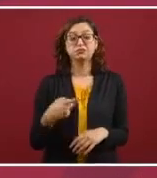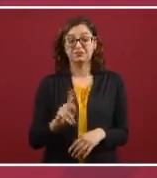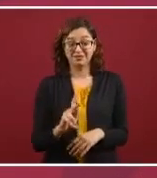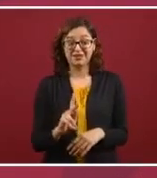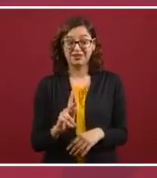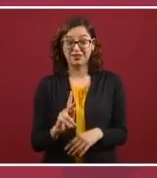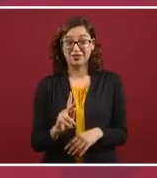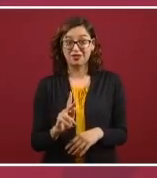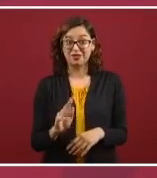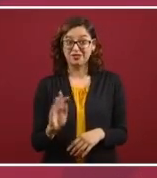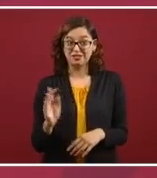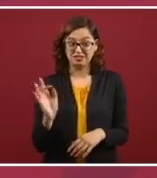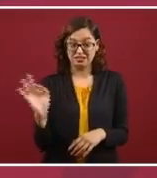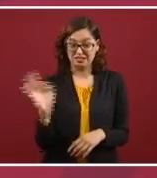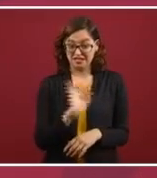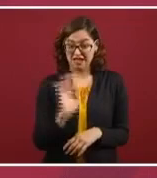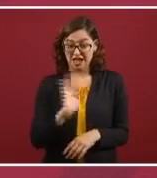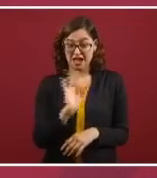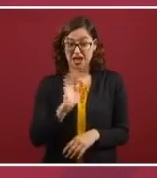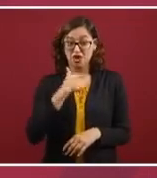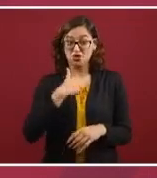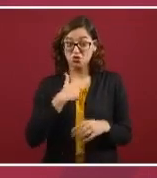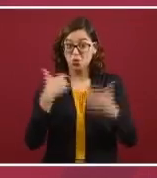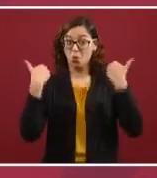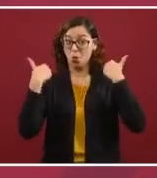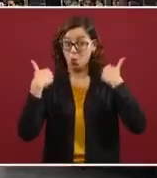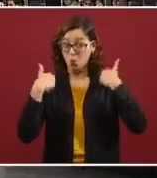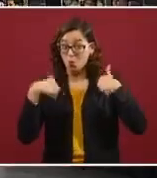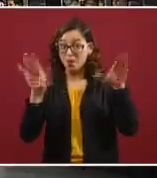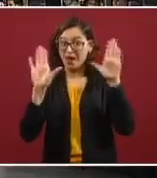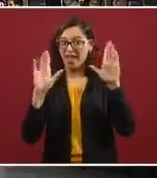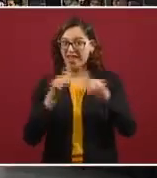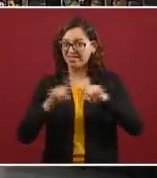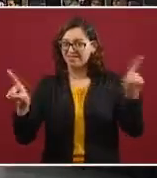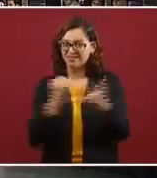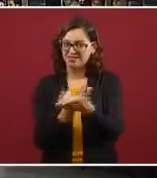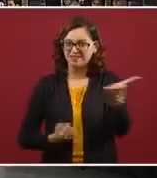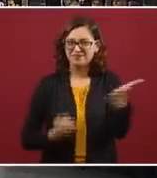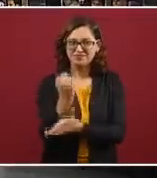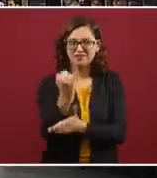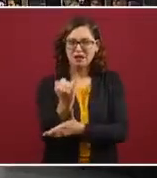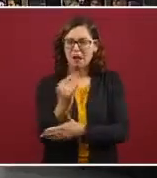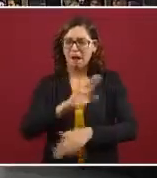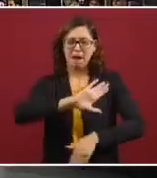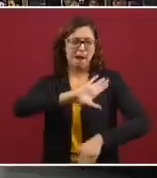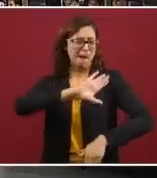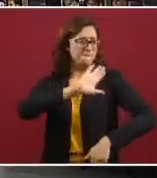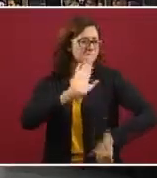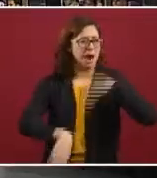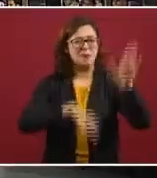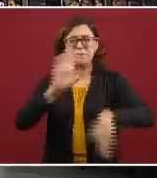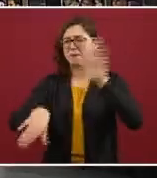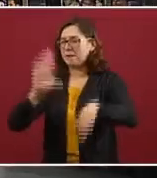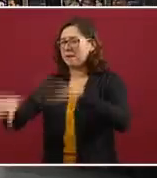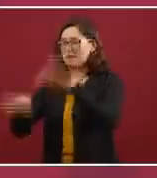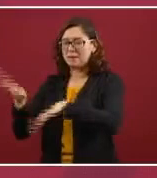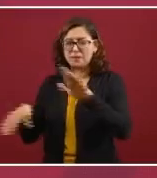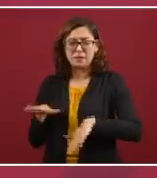preguntando, ¿sí?, hoy, si hubiese habido una